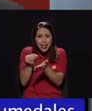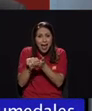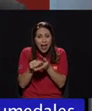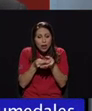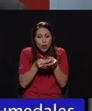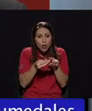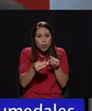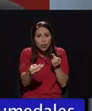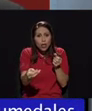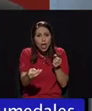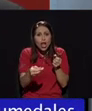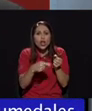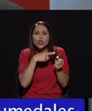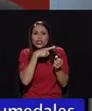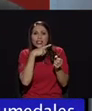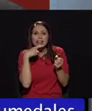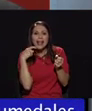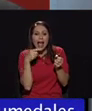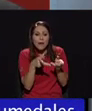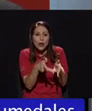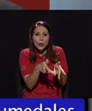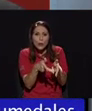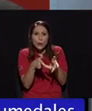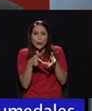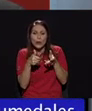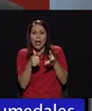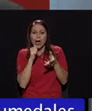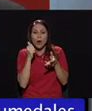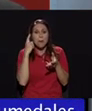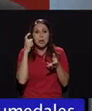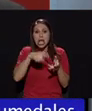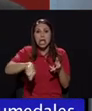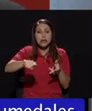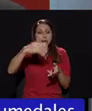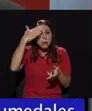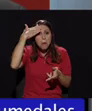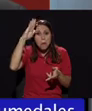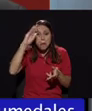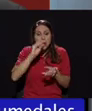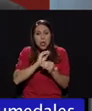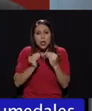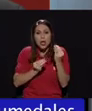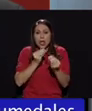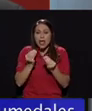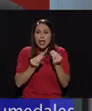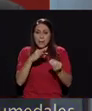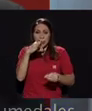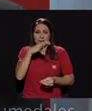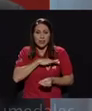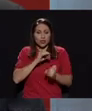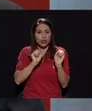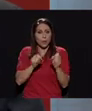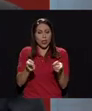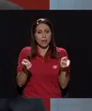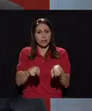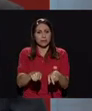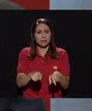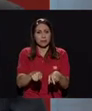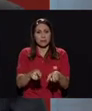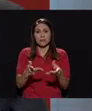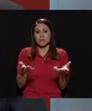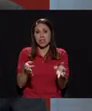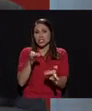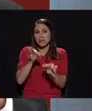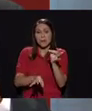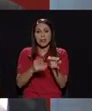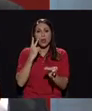por desconocimiento de todos los beneficios que podría generarle a la misma producción o al sistema productivo,